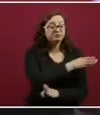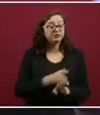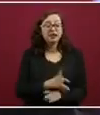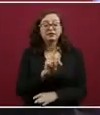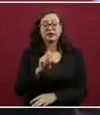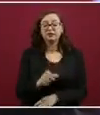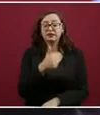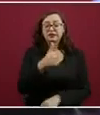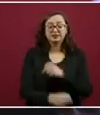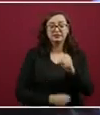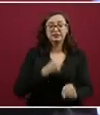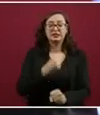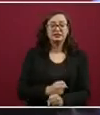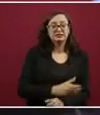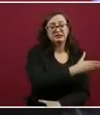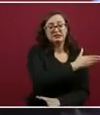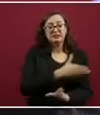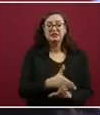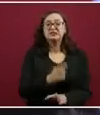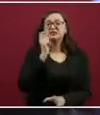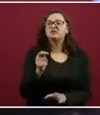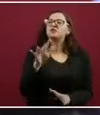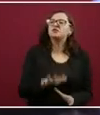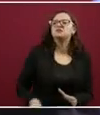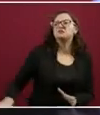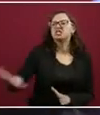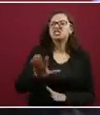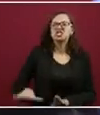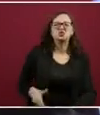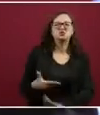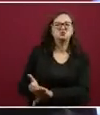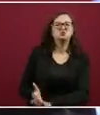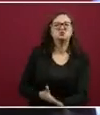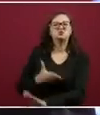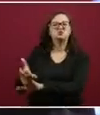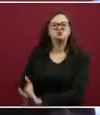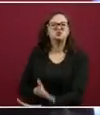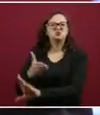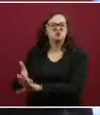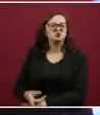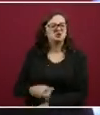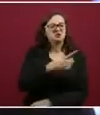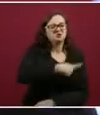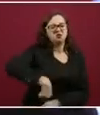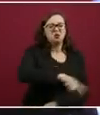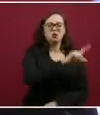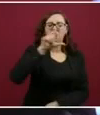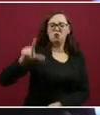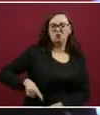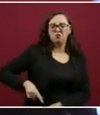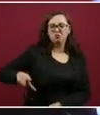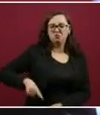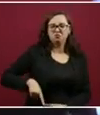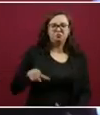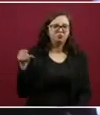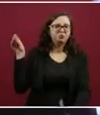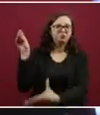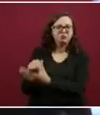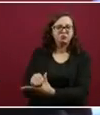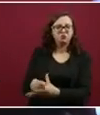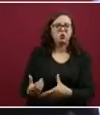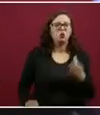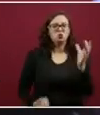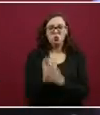la destrucción del contrato social construido por los gobiernos postrevolucionarios y la incapacidad de reemplazarlo por un